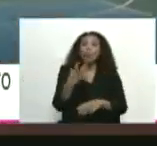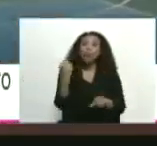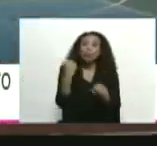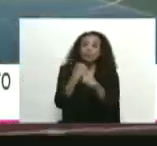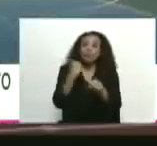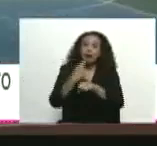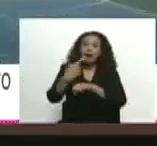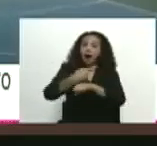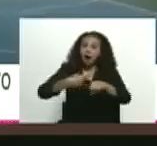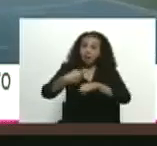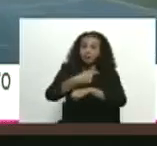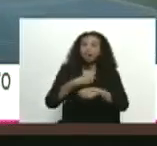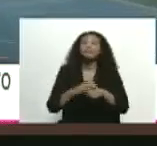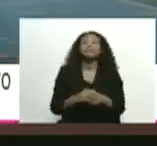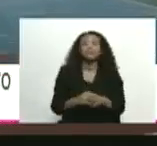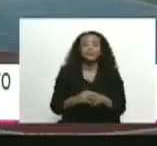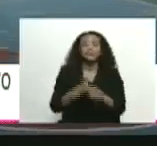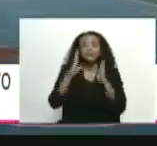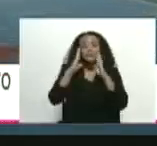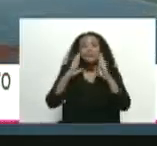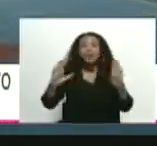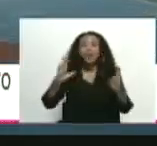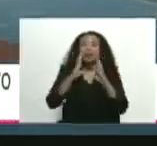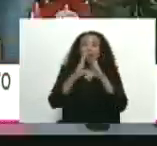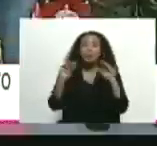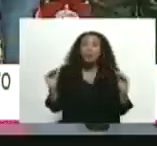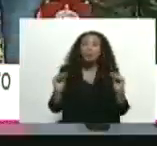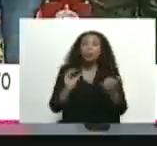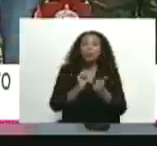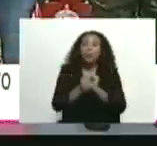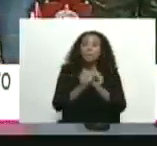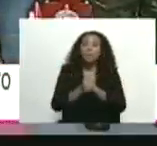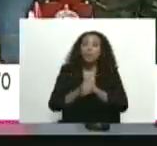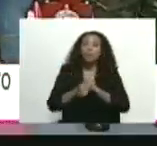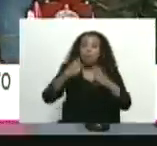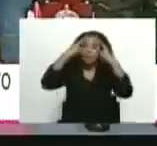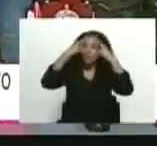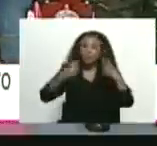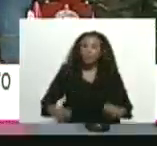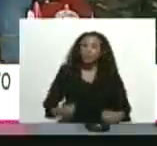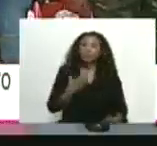buen gobierno, presidente. Dios me le pague en nombre de todos nuestros atletas y